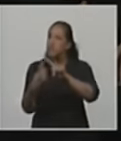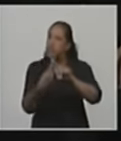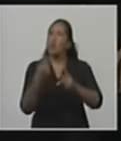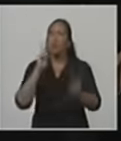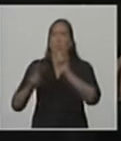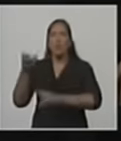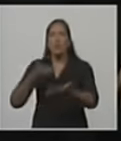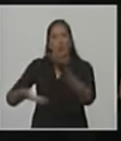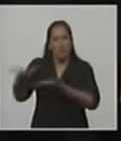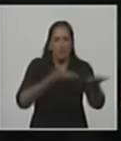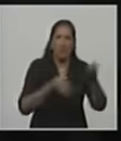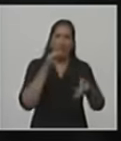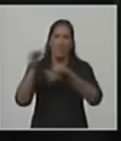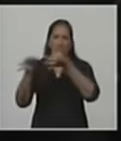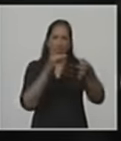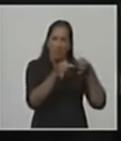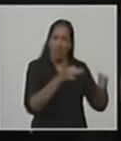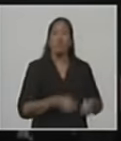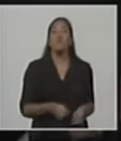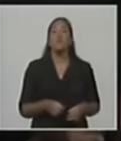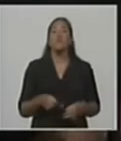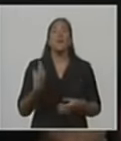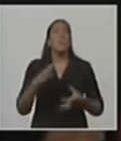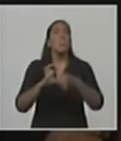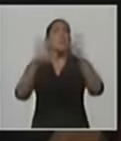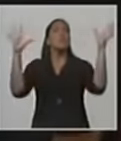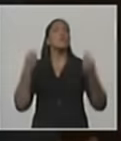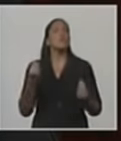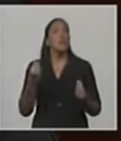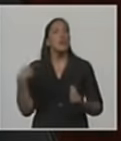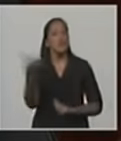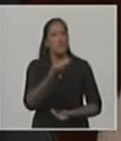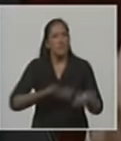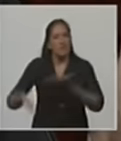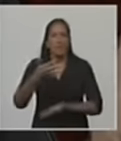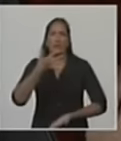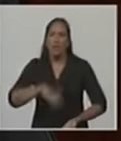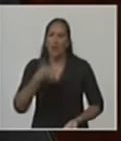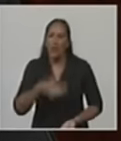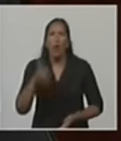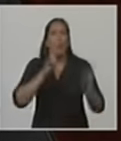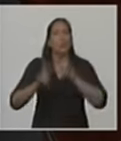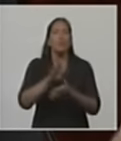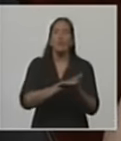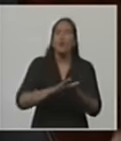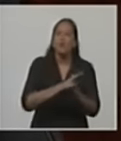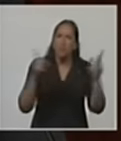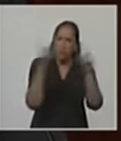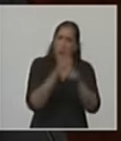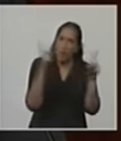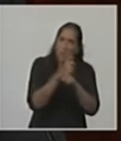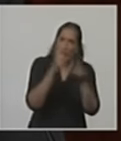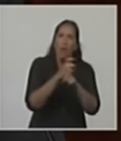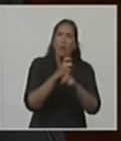democracia. La democracia es un sistema de unión y entendimiento, un mecanismo para resolver conflictos más que para